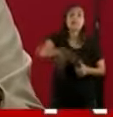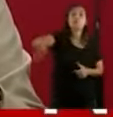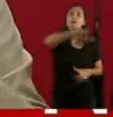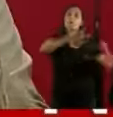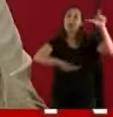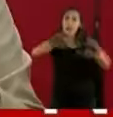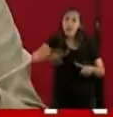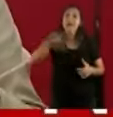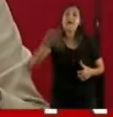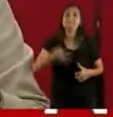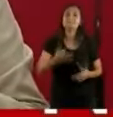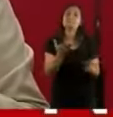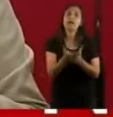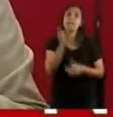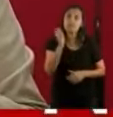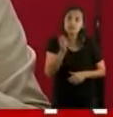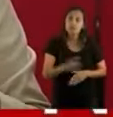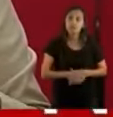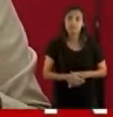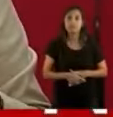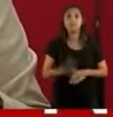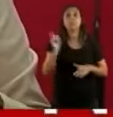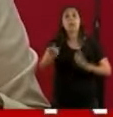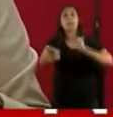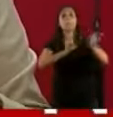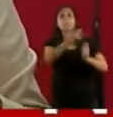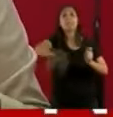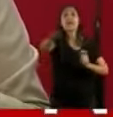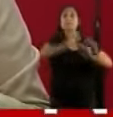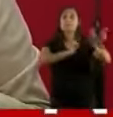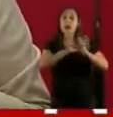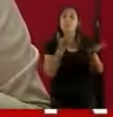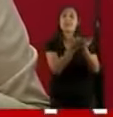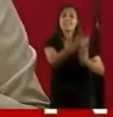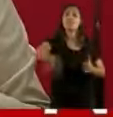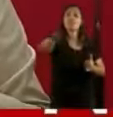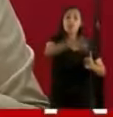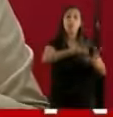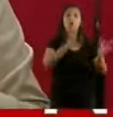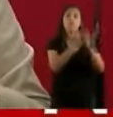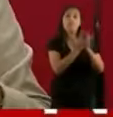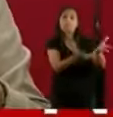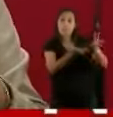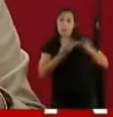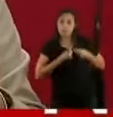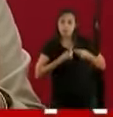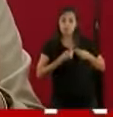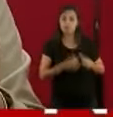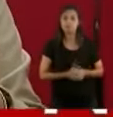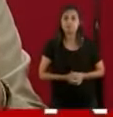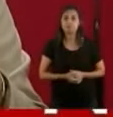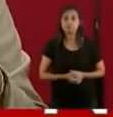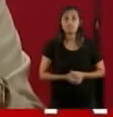a todos, y especialmente también a la prensa, que nos acompañen